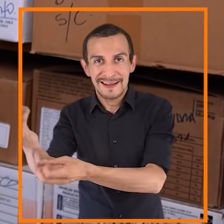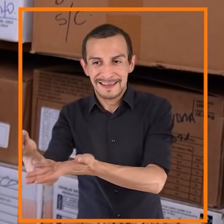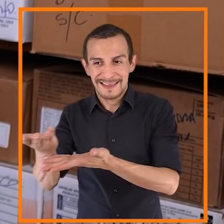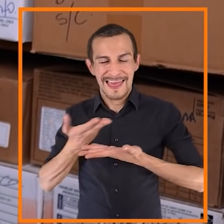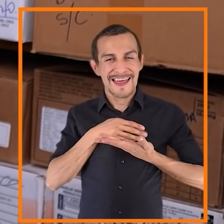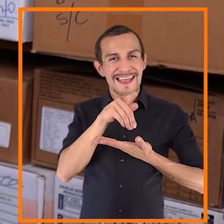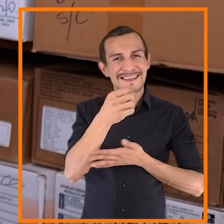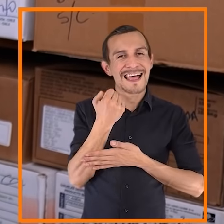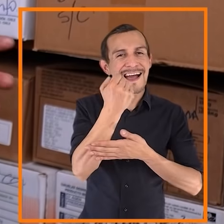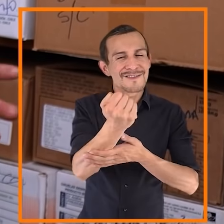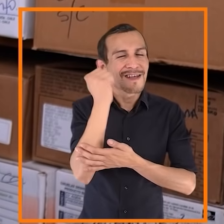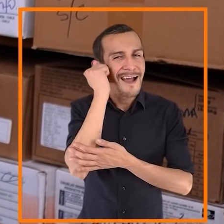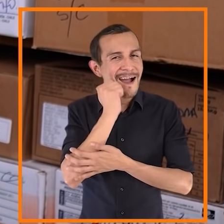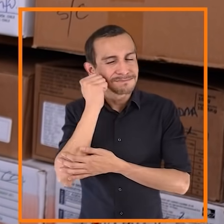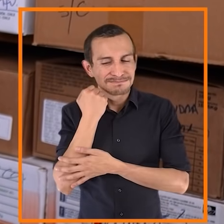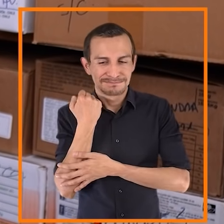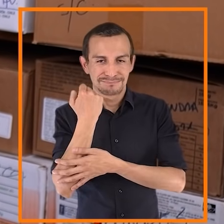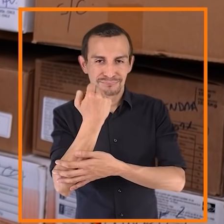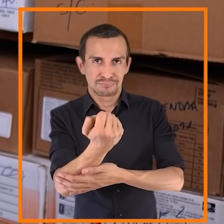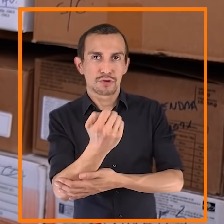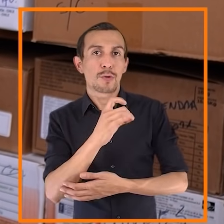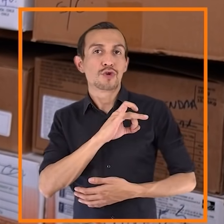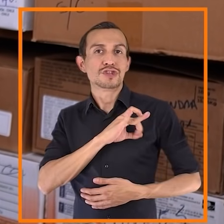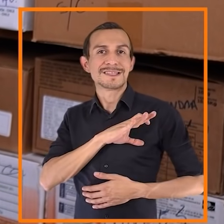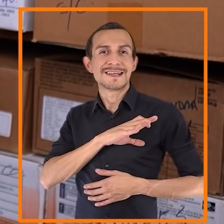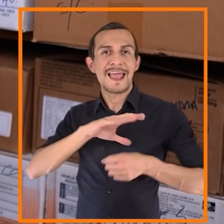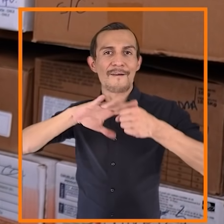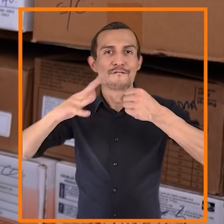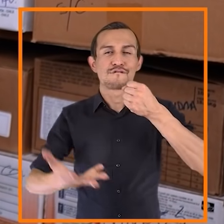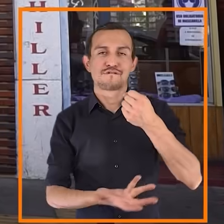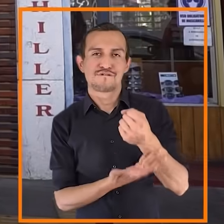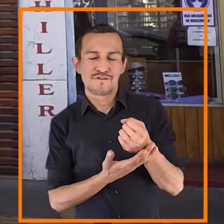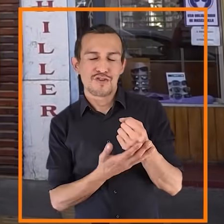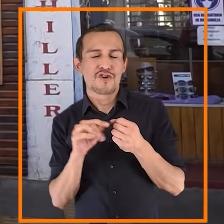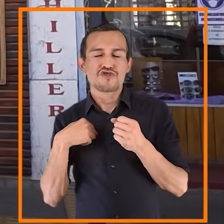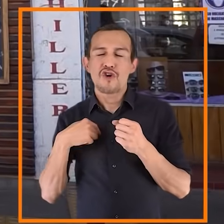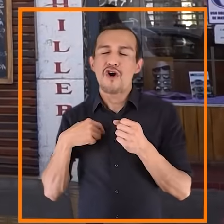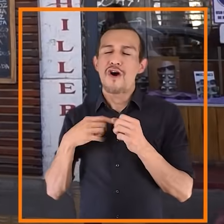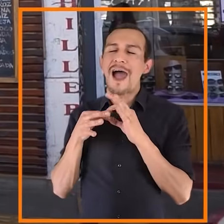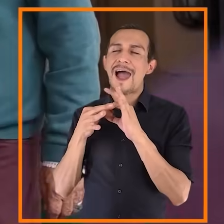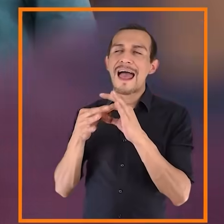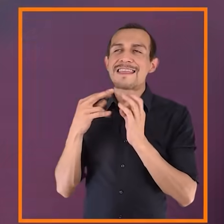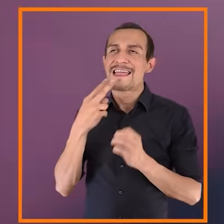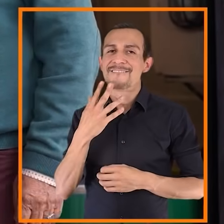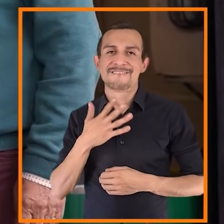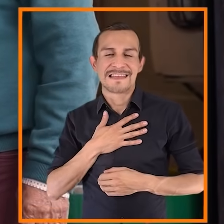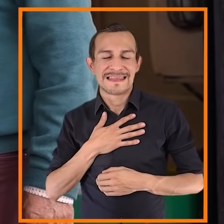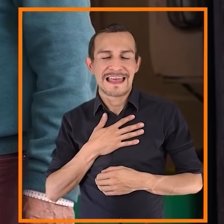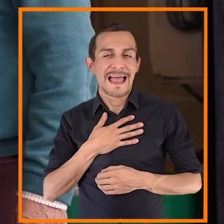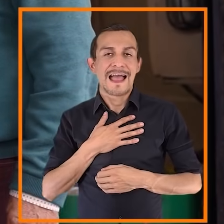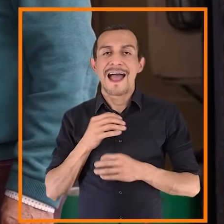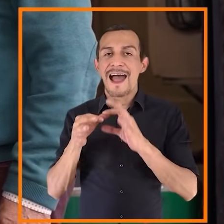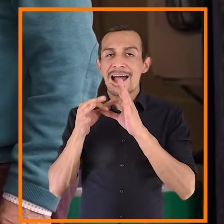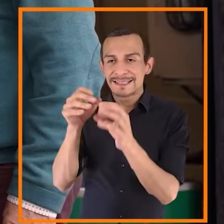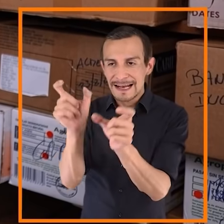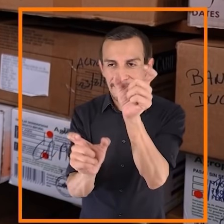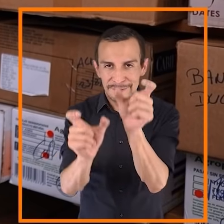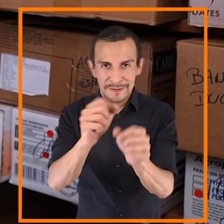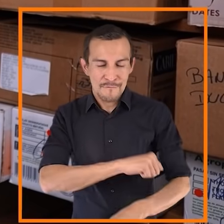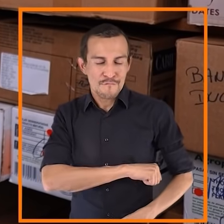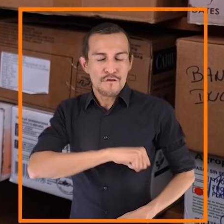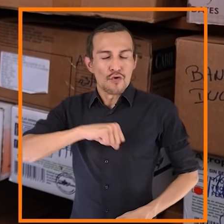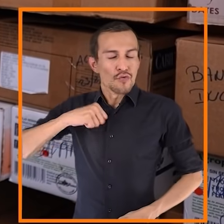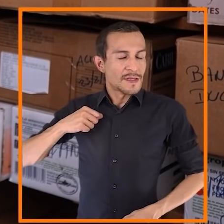prestan esa ayuda generosa como Chile a fondo. Doy gracias a la vida, y doy gracias a la gente de